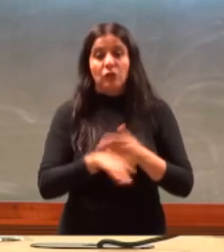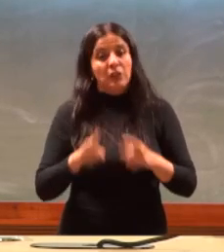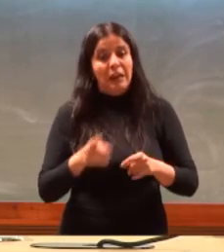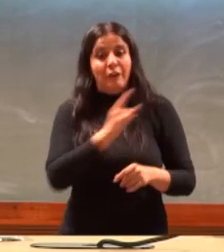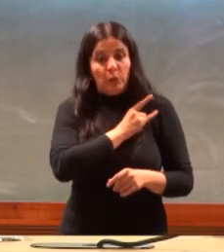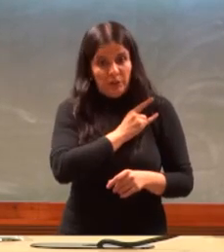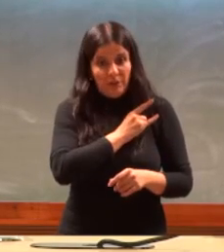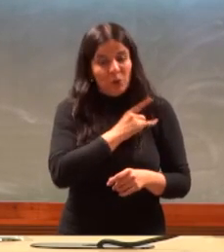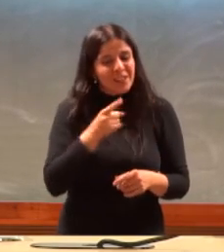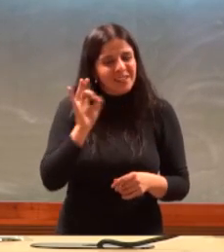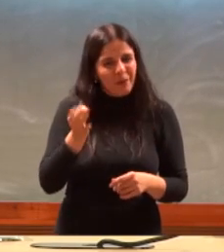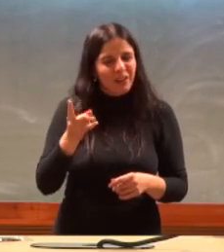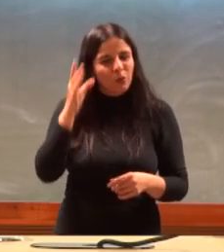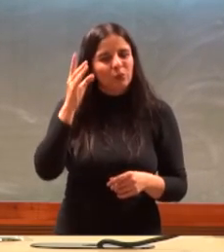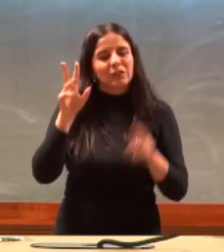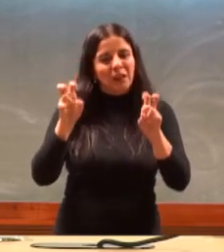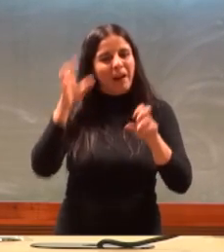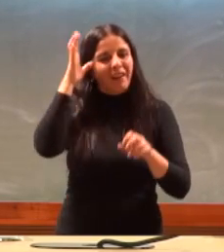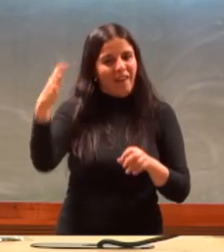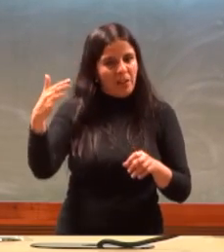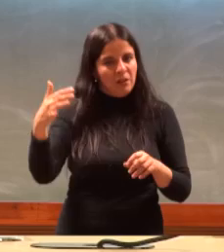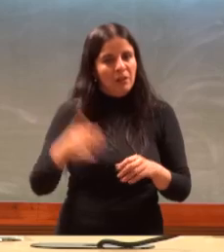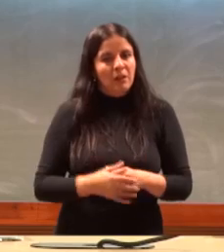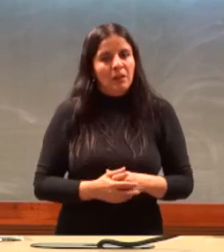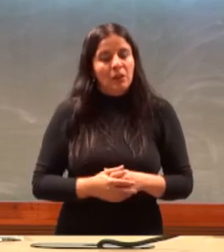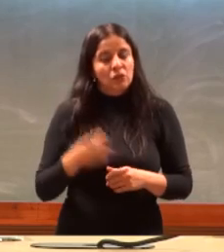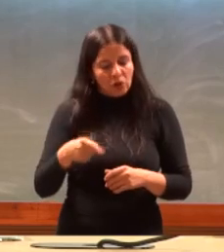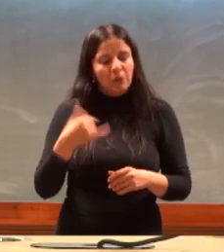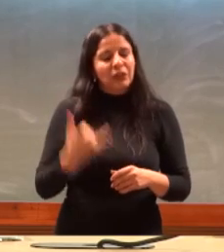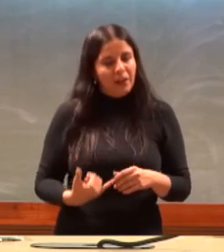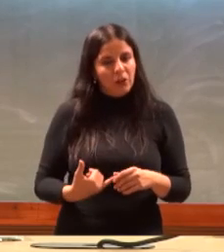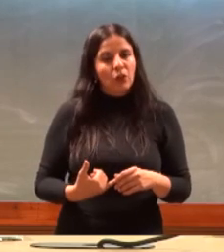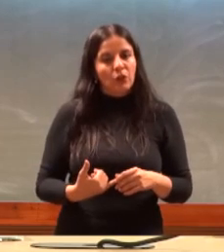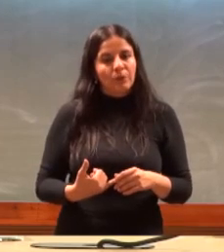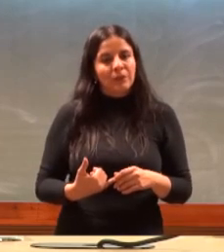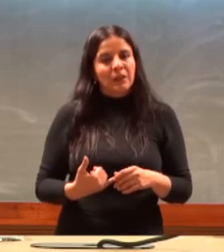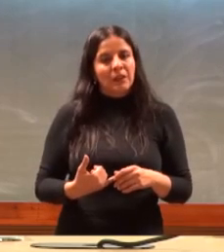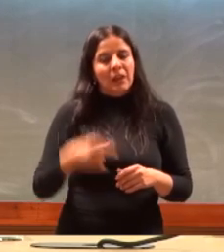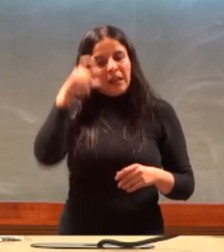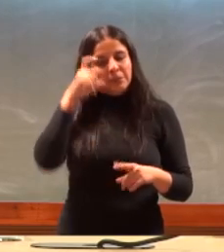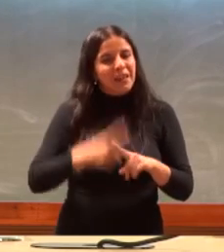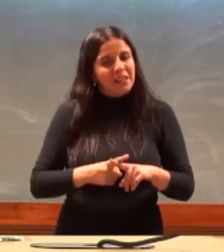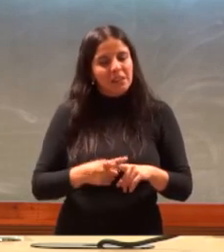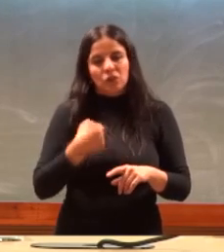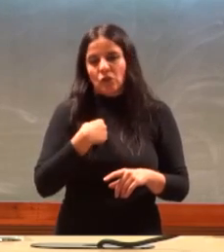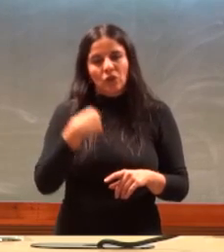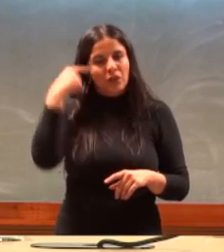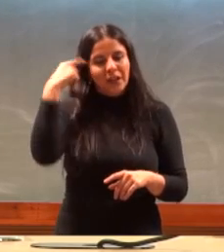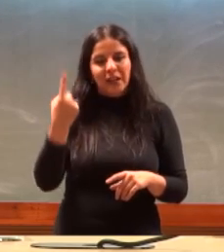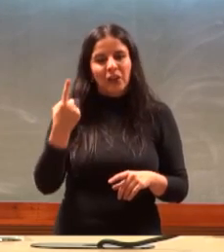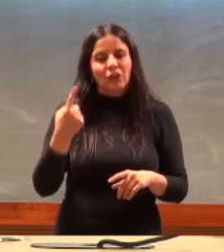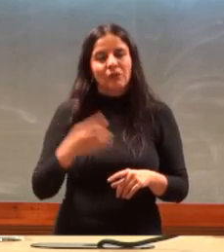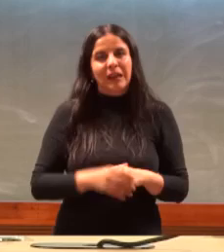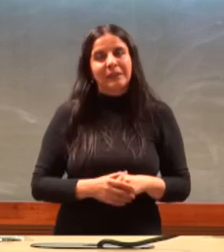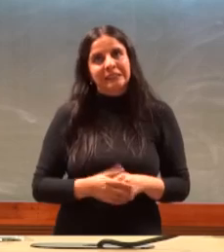grave que requiere de acciones y medidas que sean ágiles y efectivas en la facultad hemos tenido alguna experiencia yo creo que no han sido resueltas no han sido tenemos